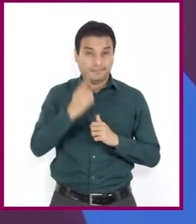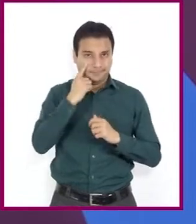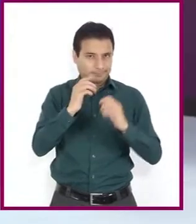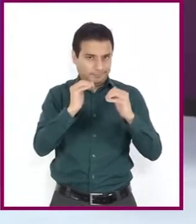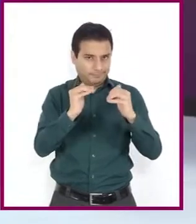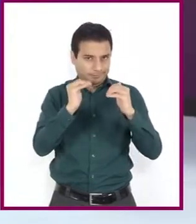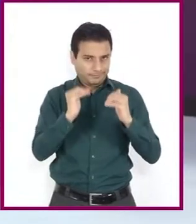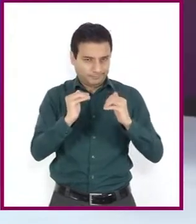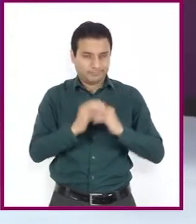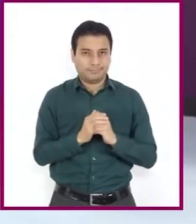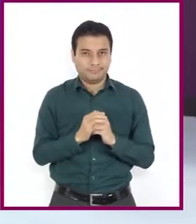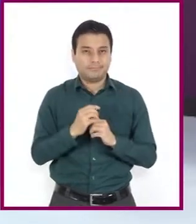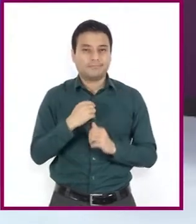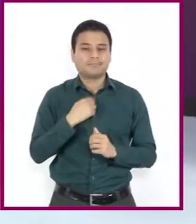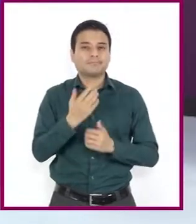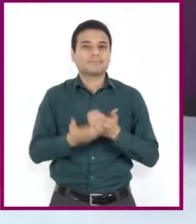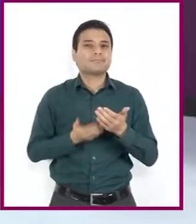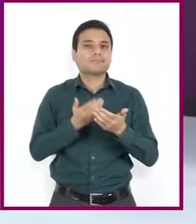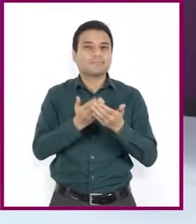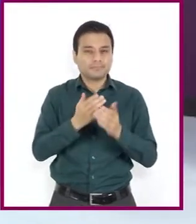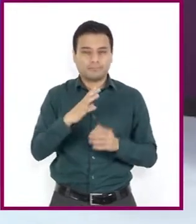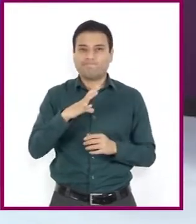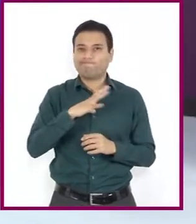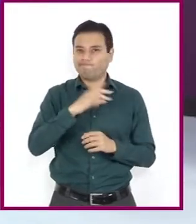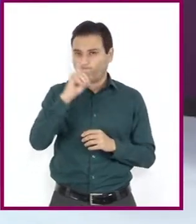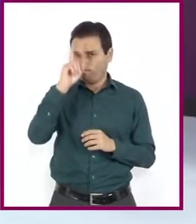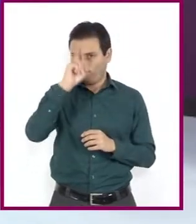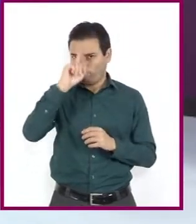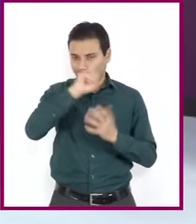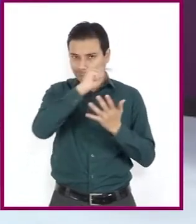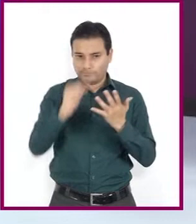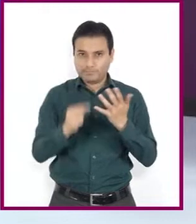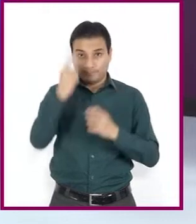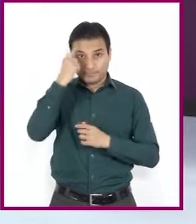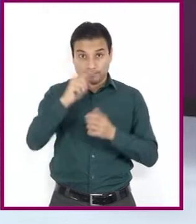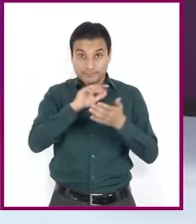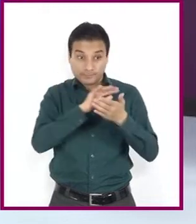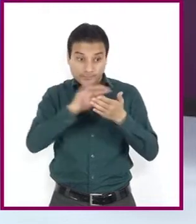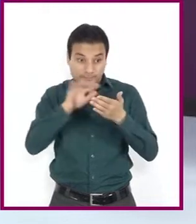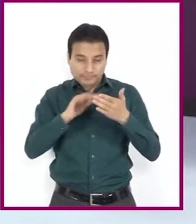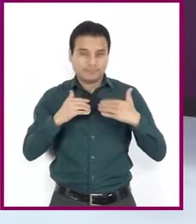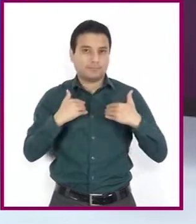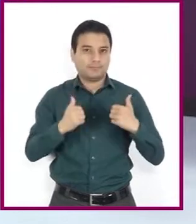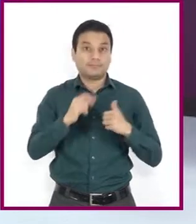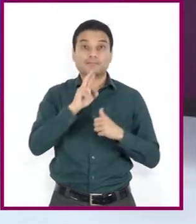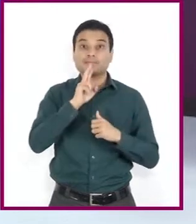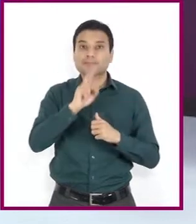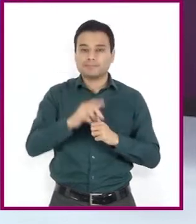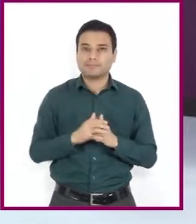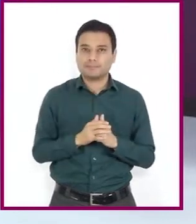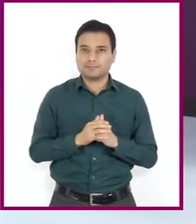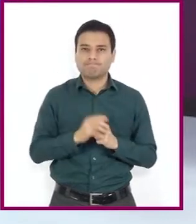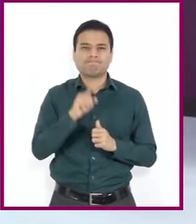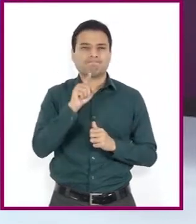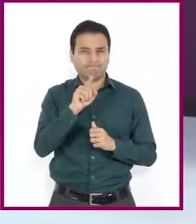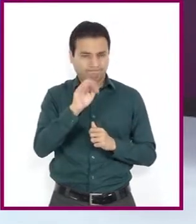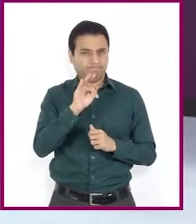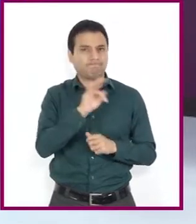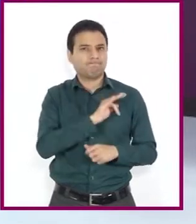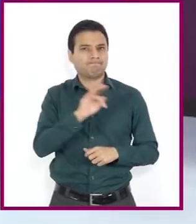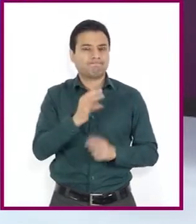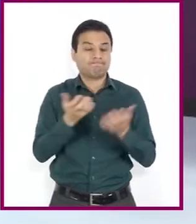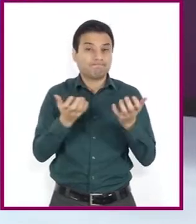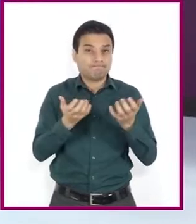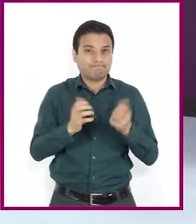continuación les presentaré algunas estrategias de comprensión lectora para que las apliquen en casa y así